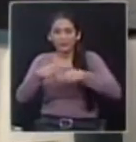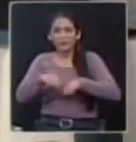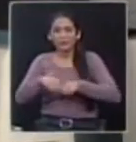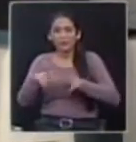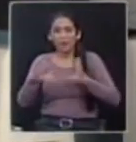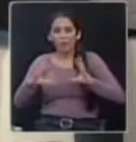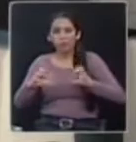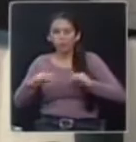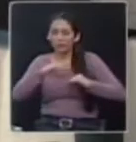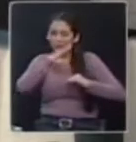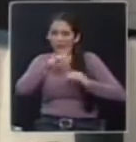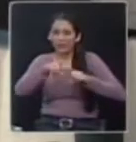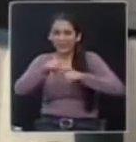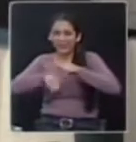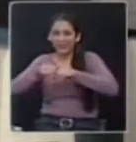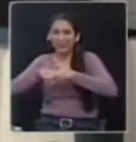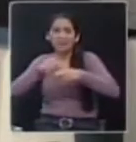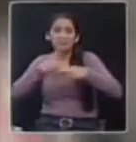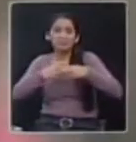Feria Gastronómica Raíces.